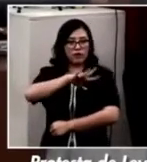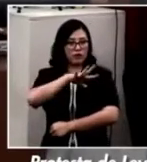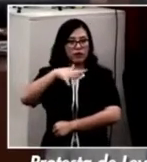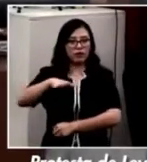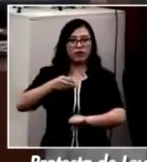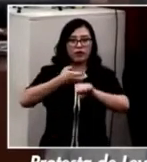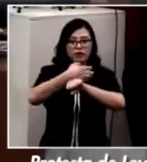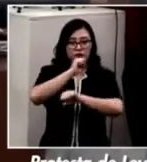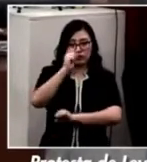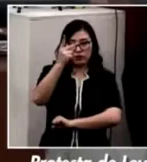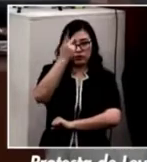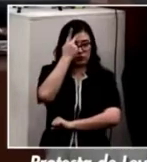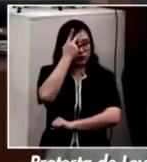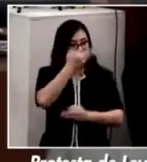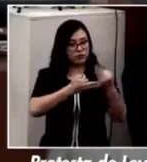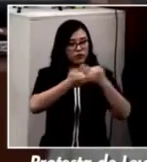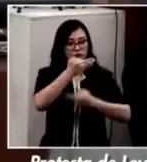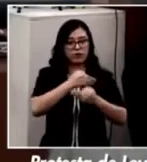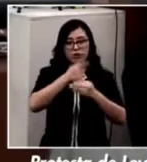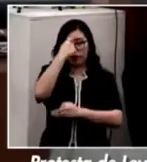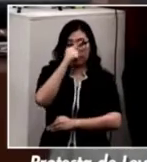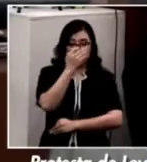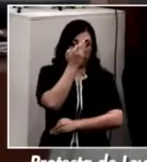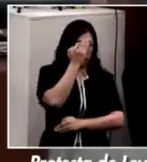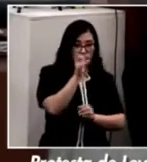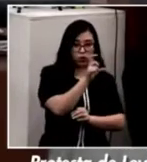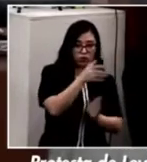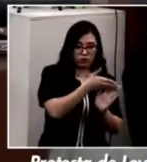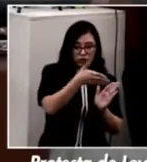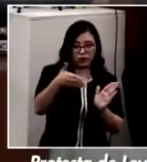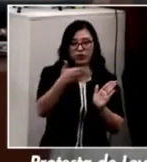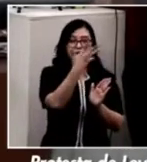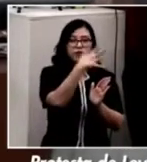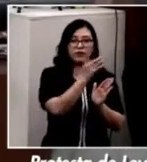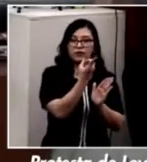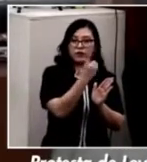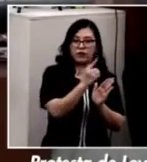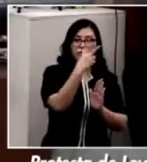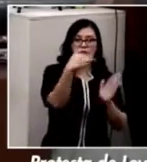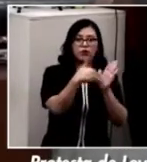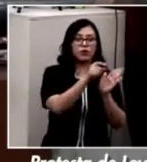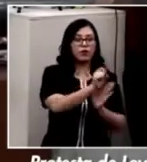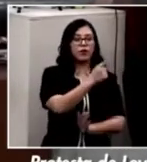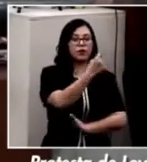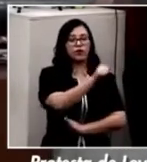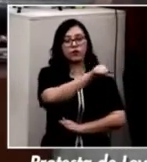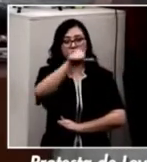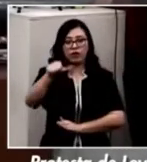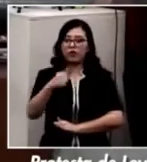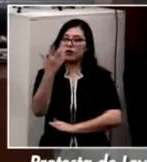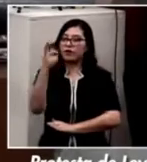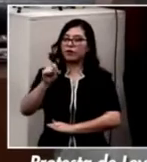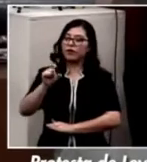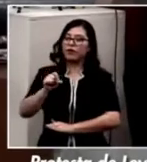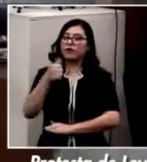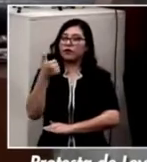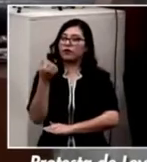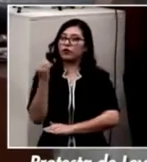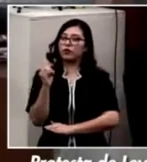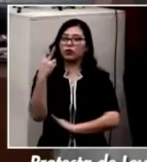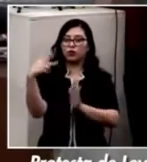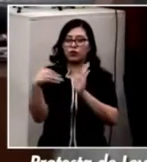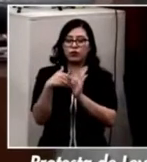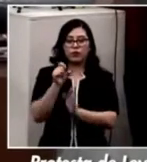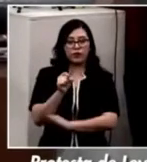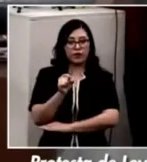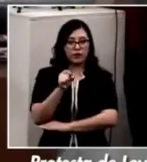conocer de esos hechos que son materia de delincuencia organizada y algunos otros eventos que son del fuero común, en donde tu servidor